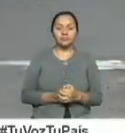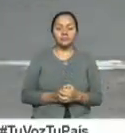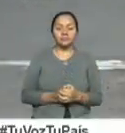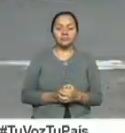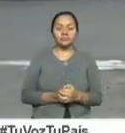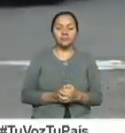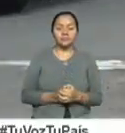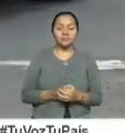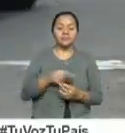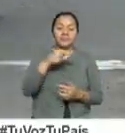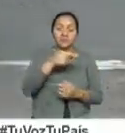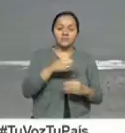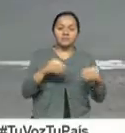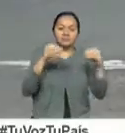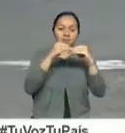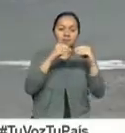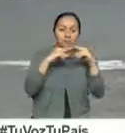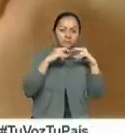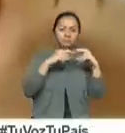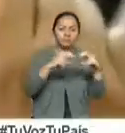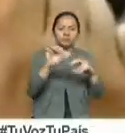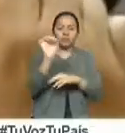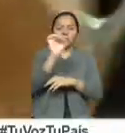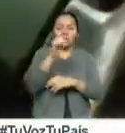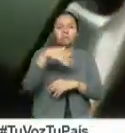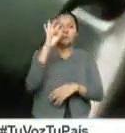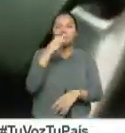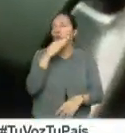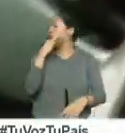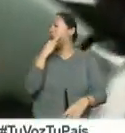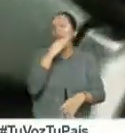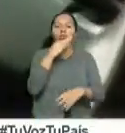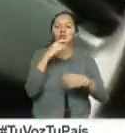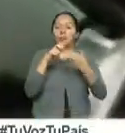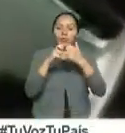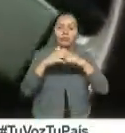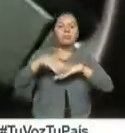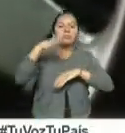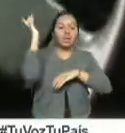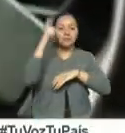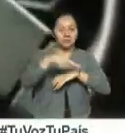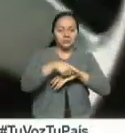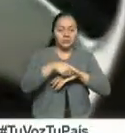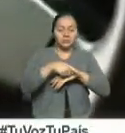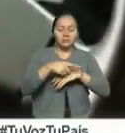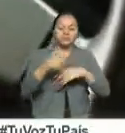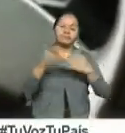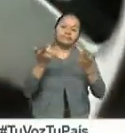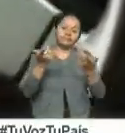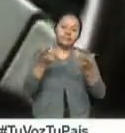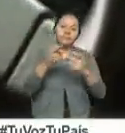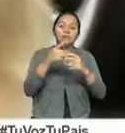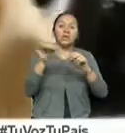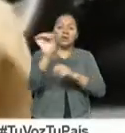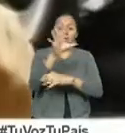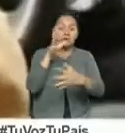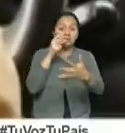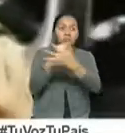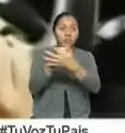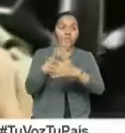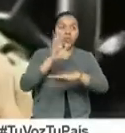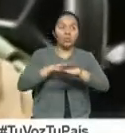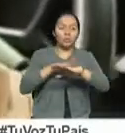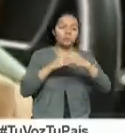Especial detalle merece la desatención al conducir, que lidera la estadística. Es que la gran mayoría de accidentes pudieron haber